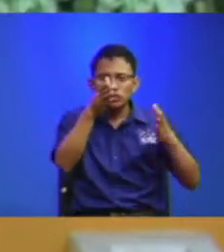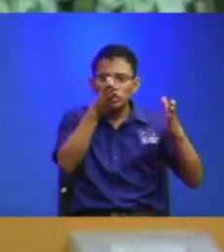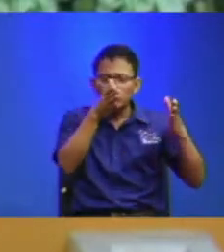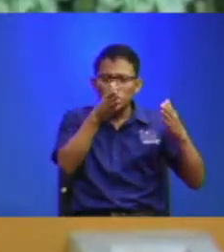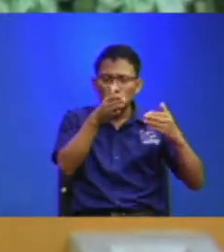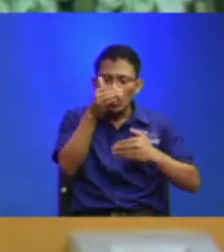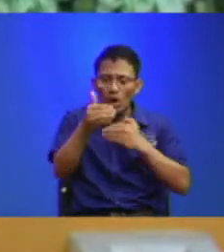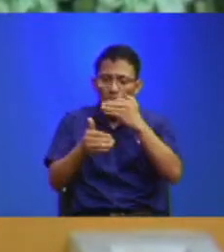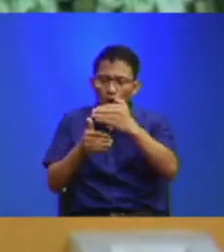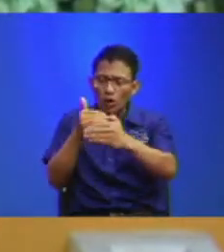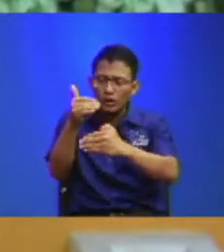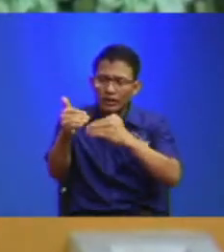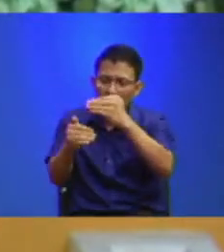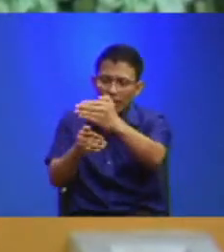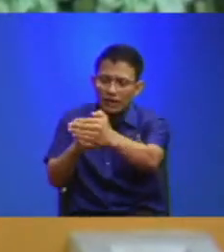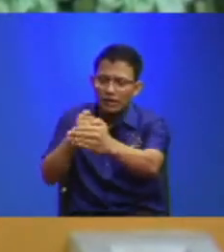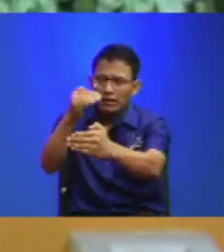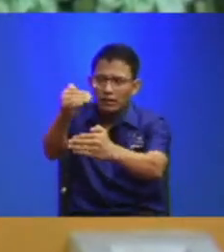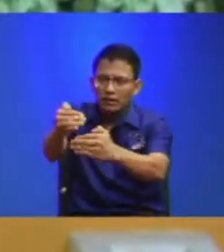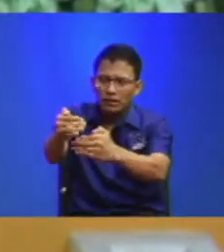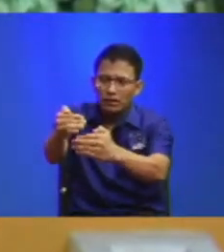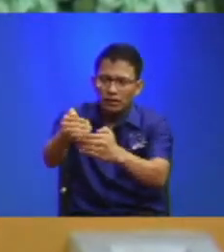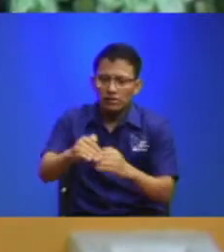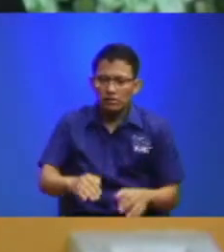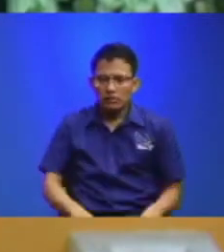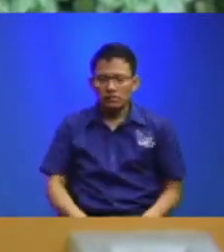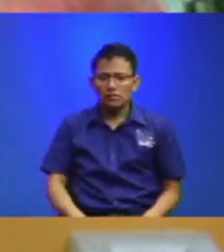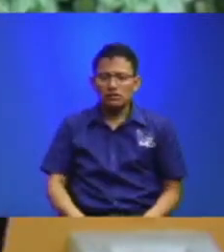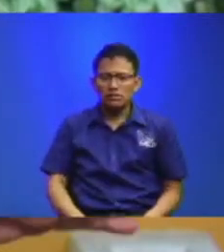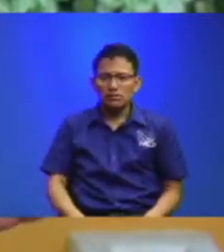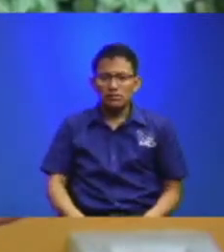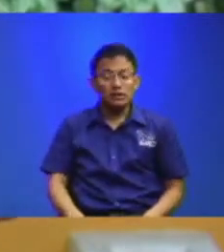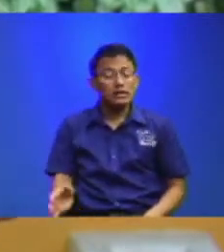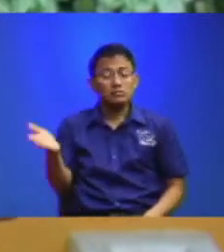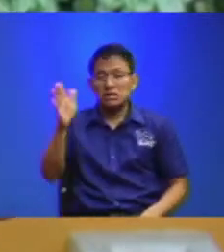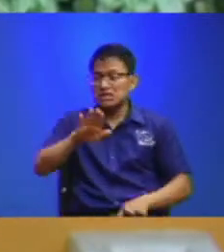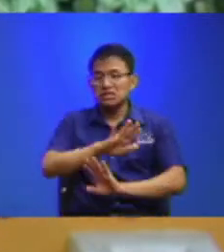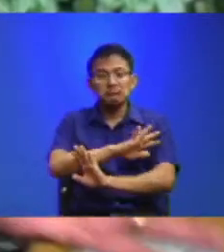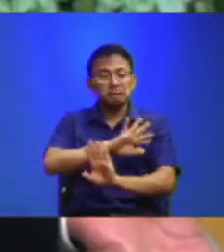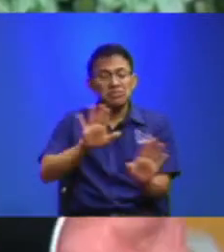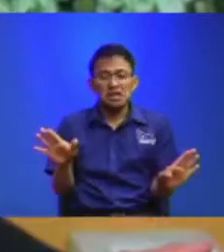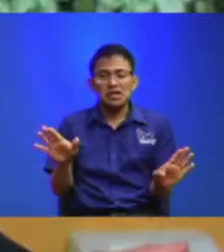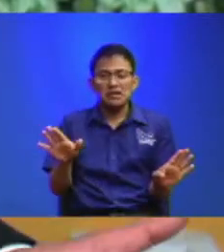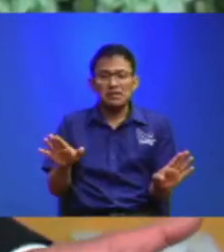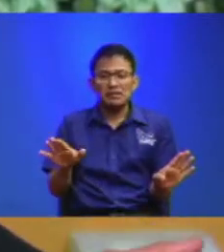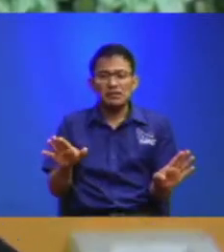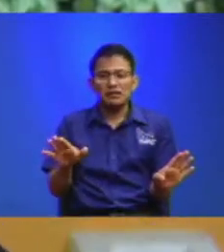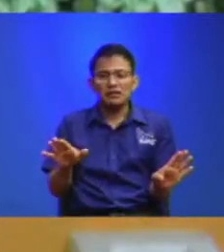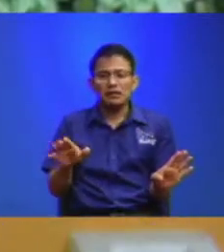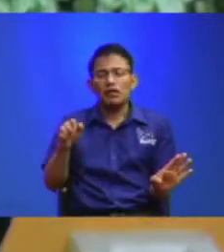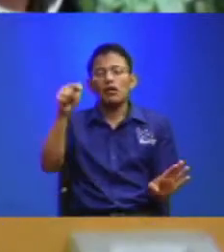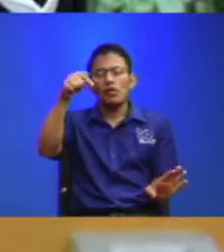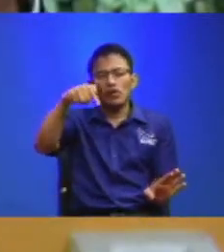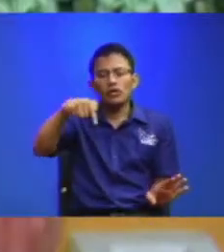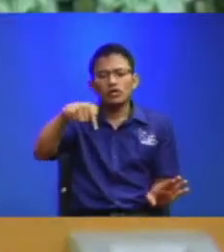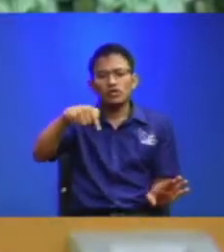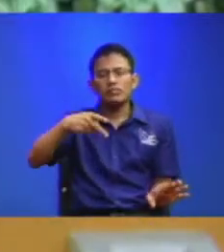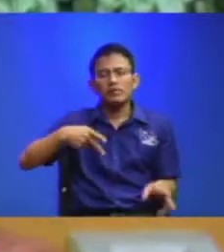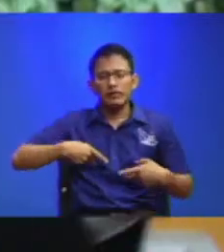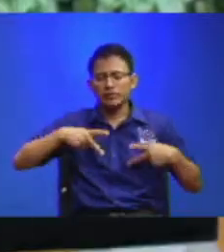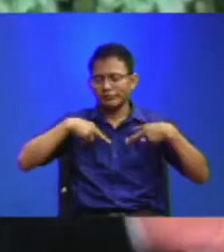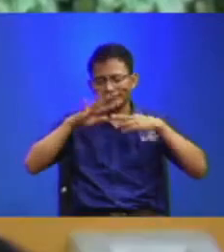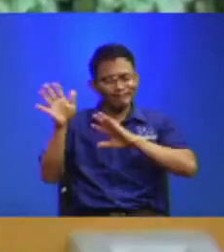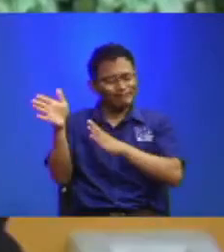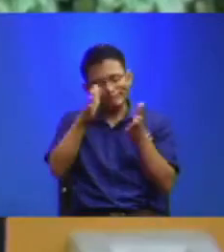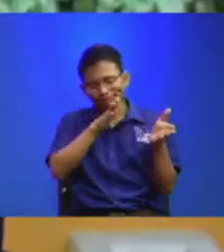la última parábola era la de la red barredera. Después de eso ya no hay nada. Y eso es lo que nos ha tocado vivir. Ok, pero lo que le quería decir